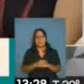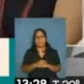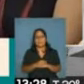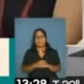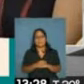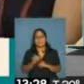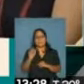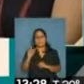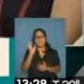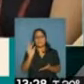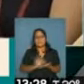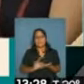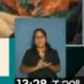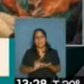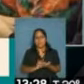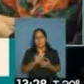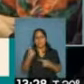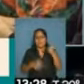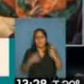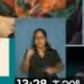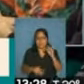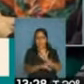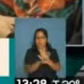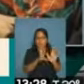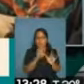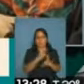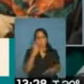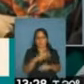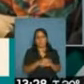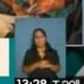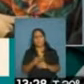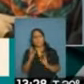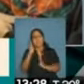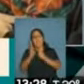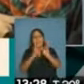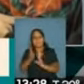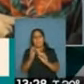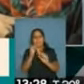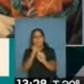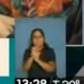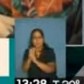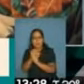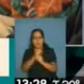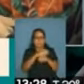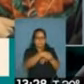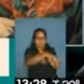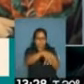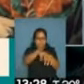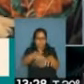todos los diputados que estuvieron en las distintas comisiones, digo, Comisión de Educación, de Ambiente, de Trabajo, bueno, todas las